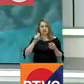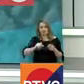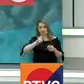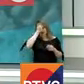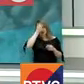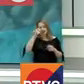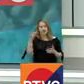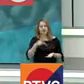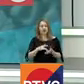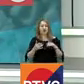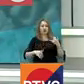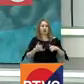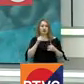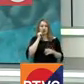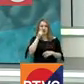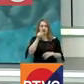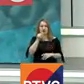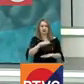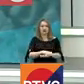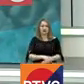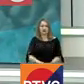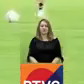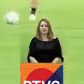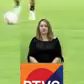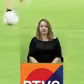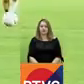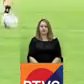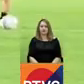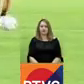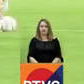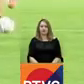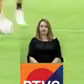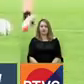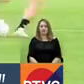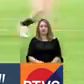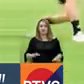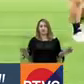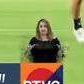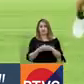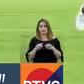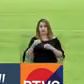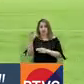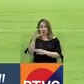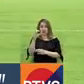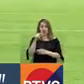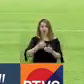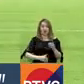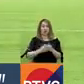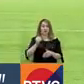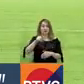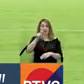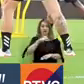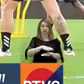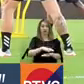frente a paraguay mañana a las 6 de la tarde la selección colombia inició a las 6 de la tarde su último entrenamiento en el